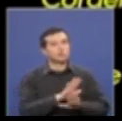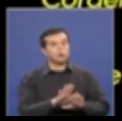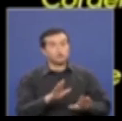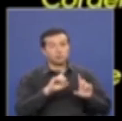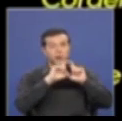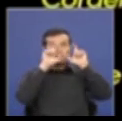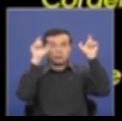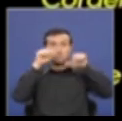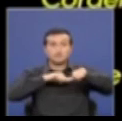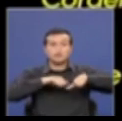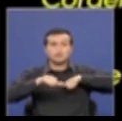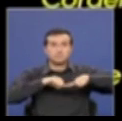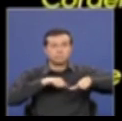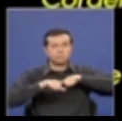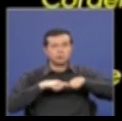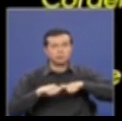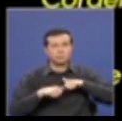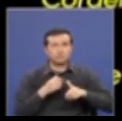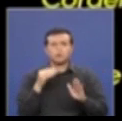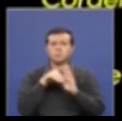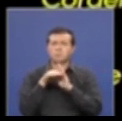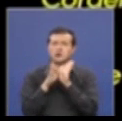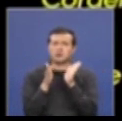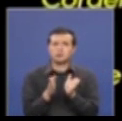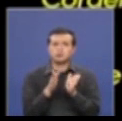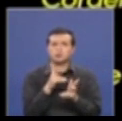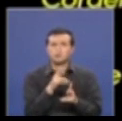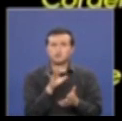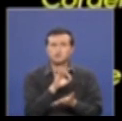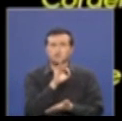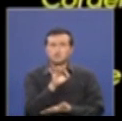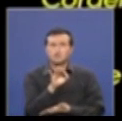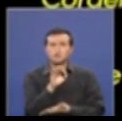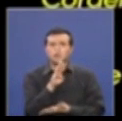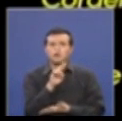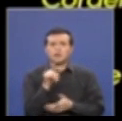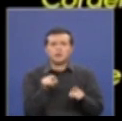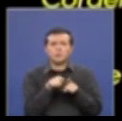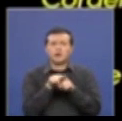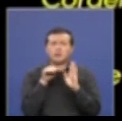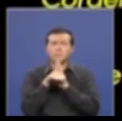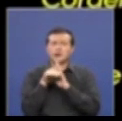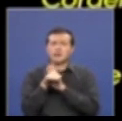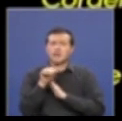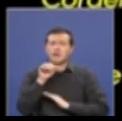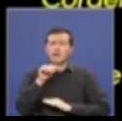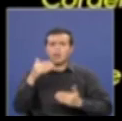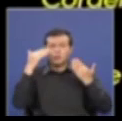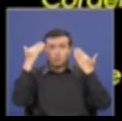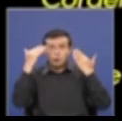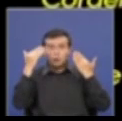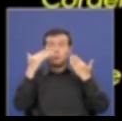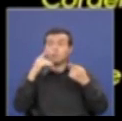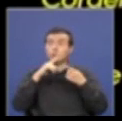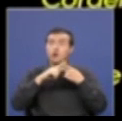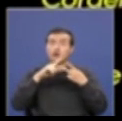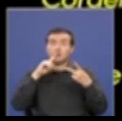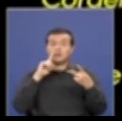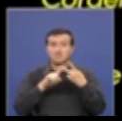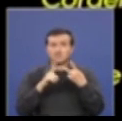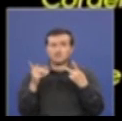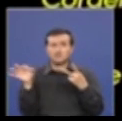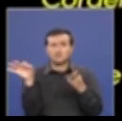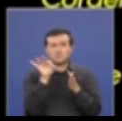capacidad de gran administrador. Tres banqueros. Estás haciendo lo mismo en Bucarán. Pone banqueros como Álvaro Noboa. Y lo ves que sería con Chile por mi